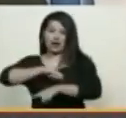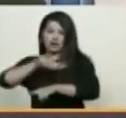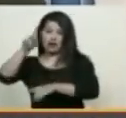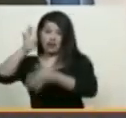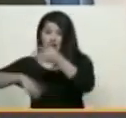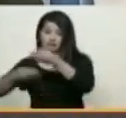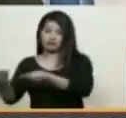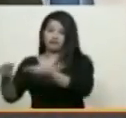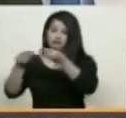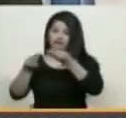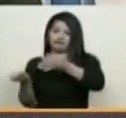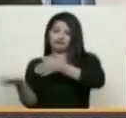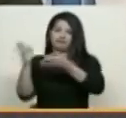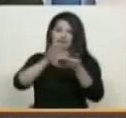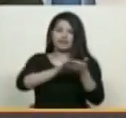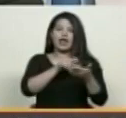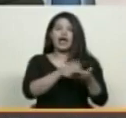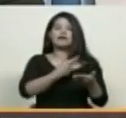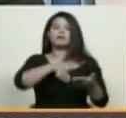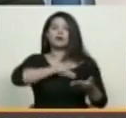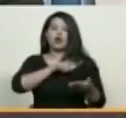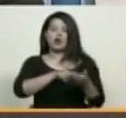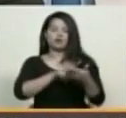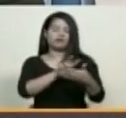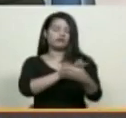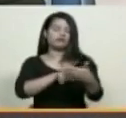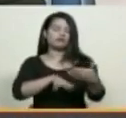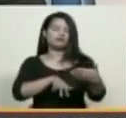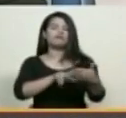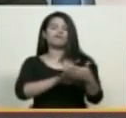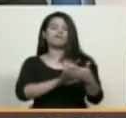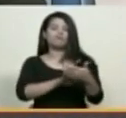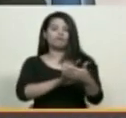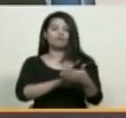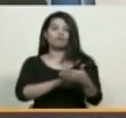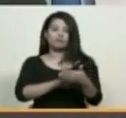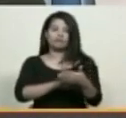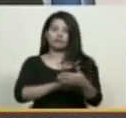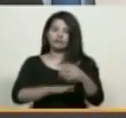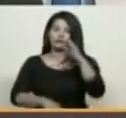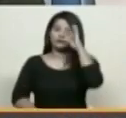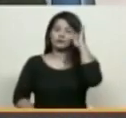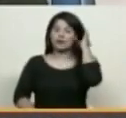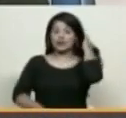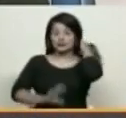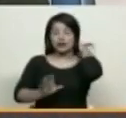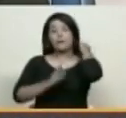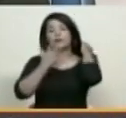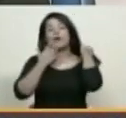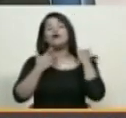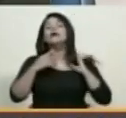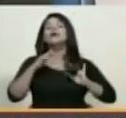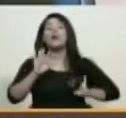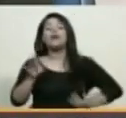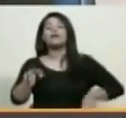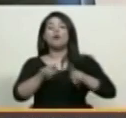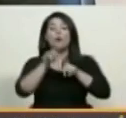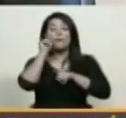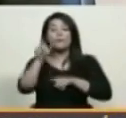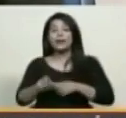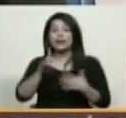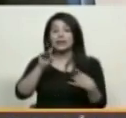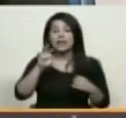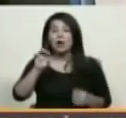castellano. Ello nos ha llevado, obviamente, a que, aparte de las privativas, digo, Salazar Carreño,